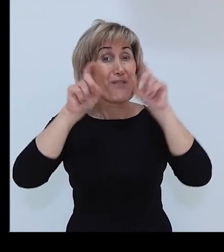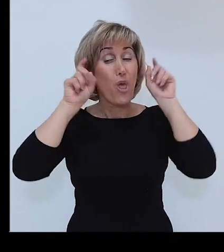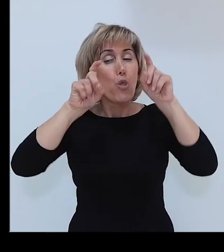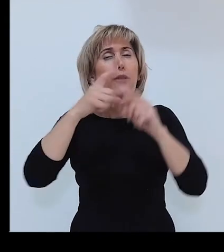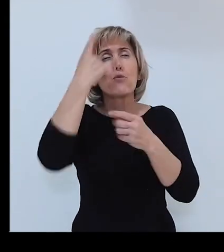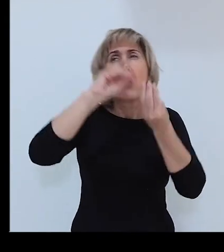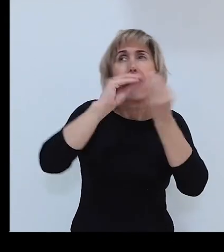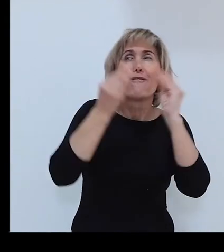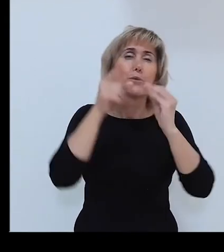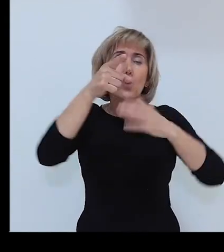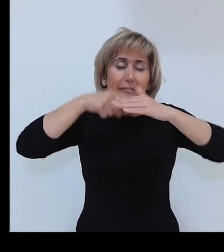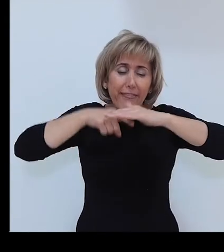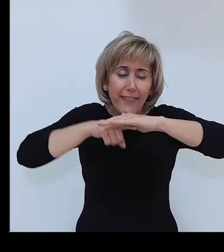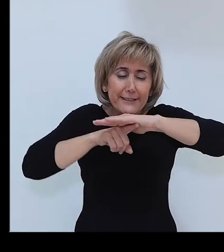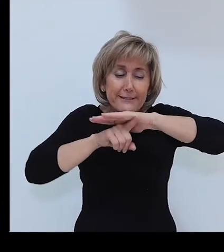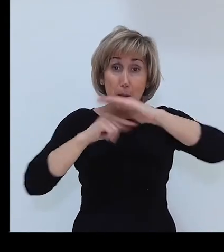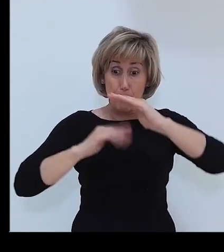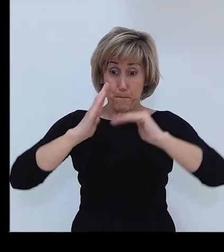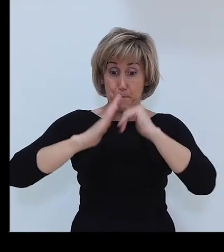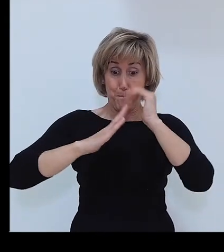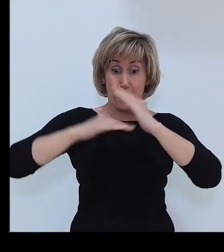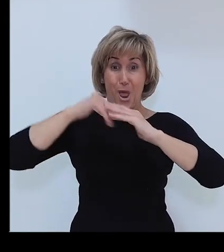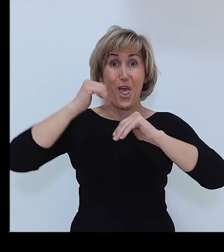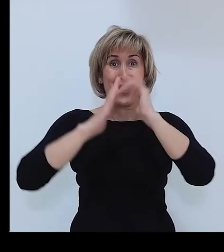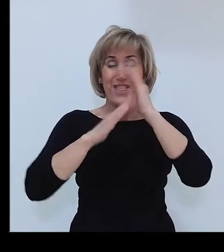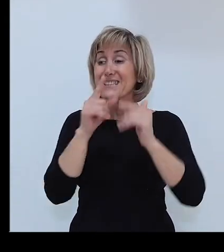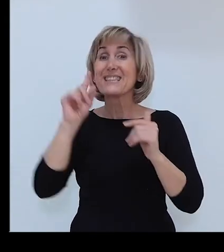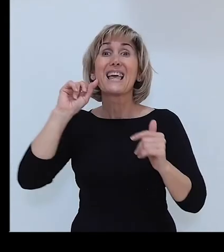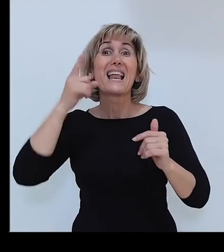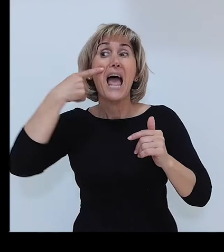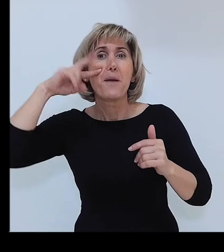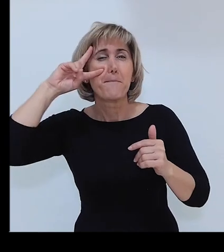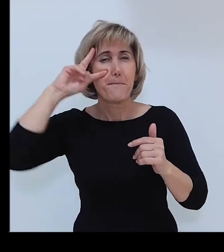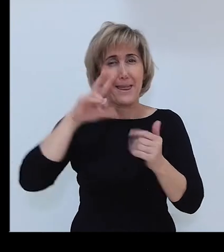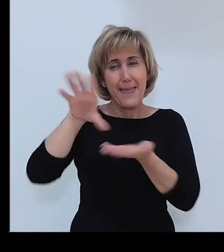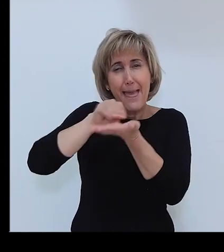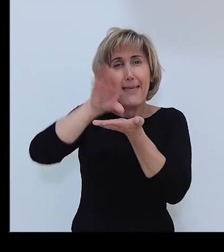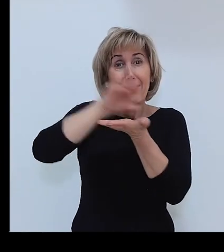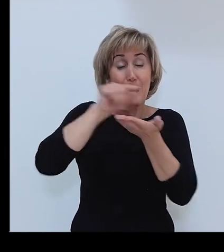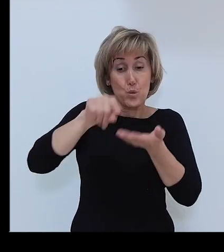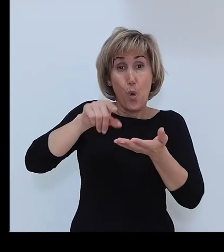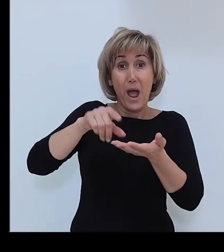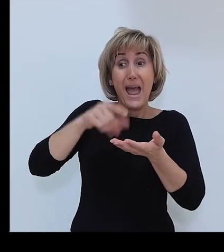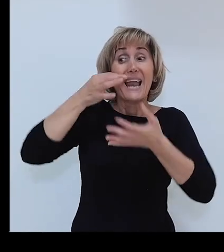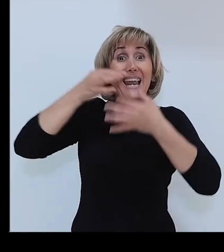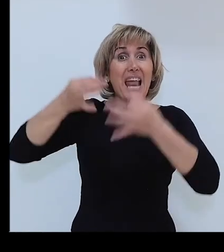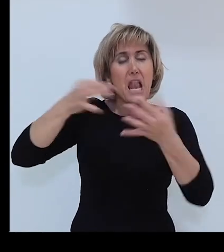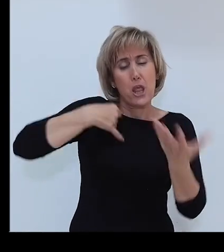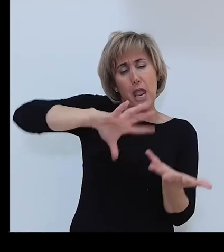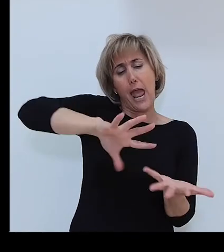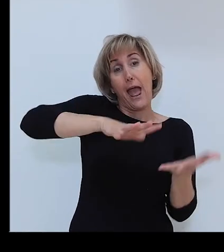Es decir, la educación es una forma de desarrollar ese proceso de avance en la experiencia,